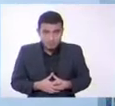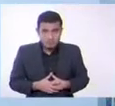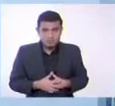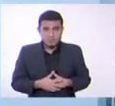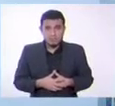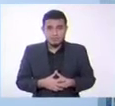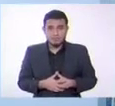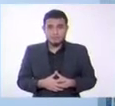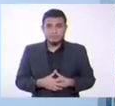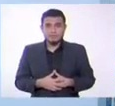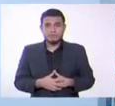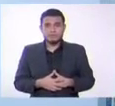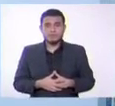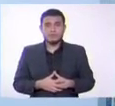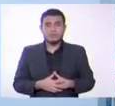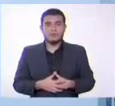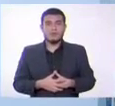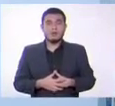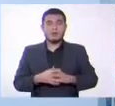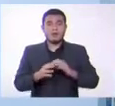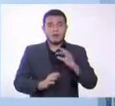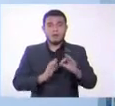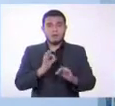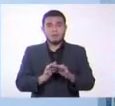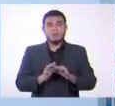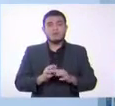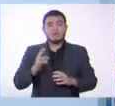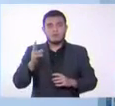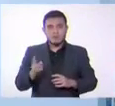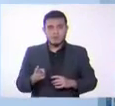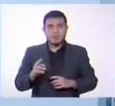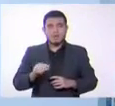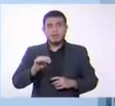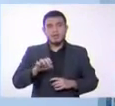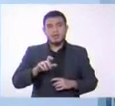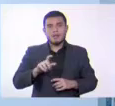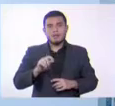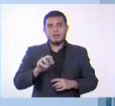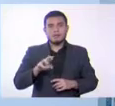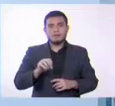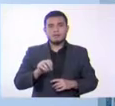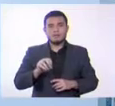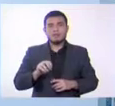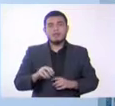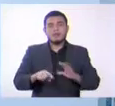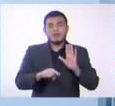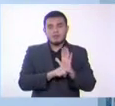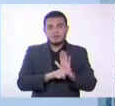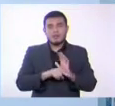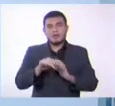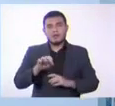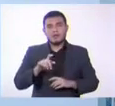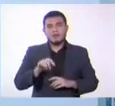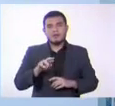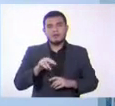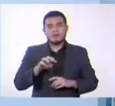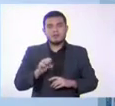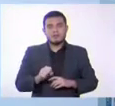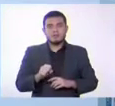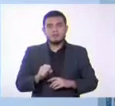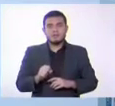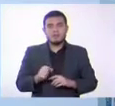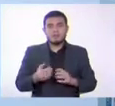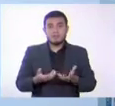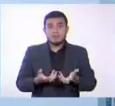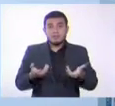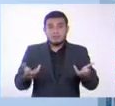Pero como los átomos poseen la misma electronegatividad, los electrones estarán distribuidos de